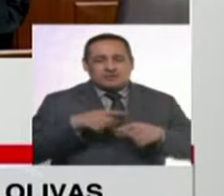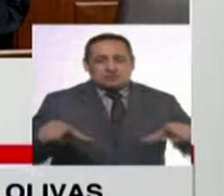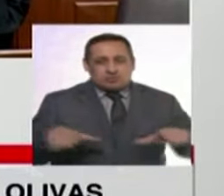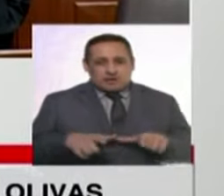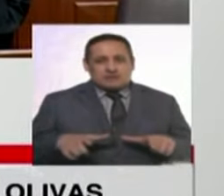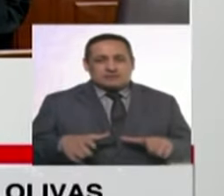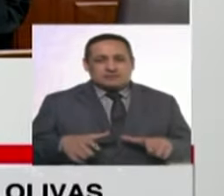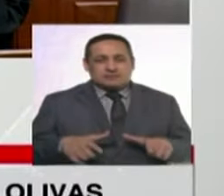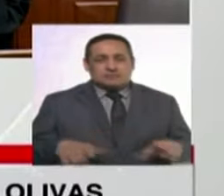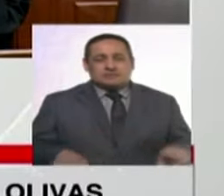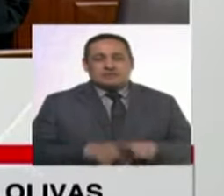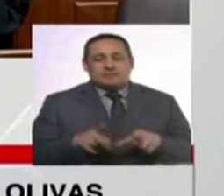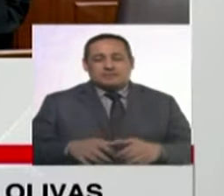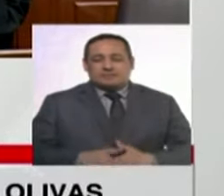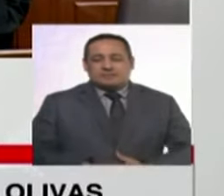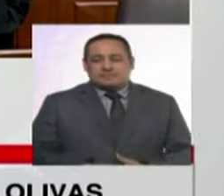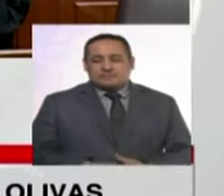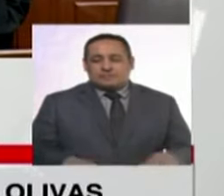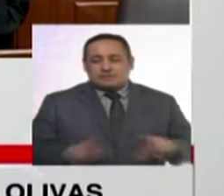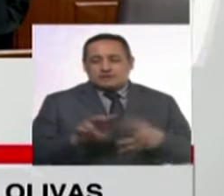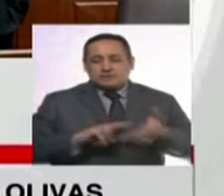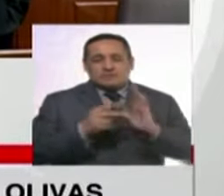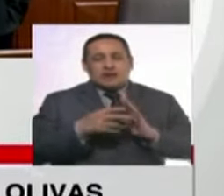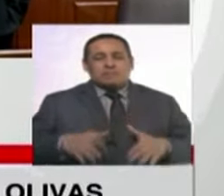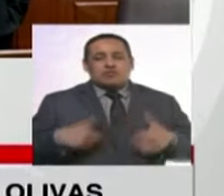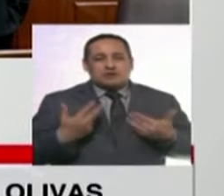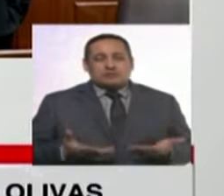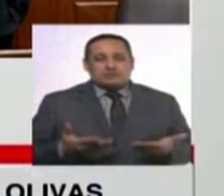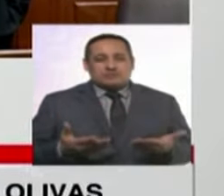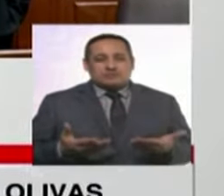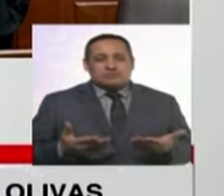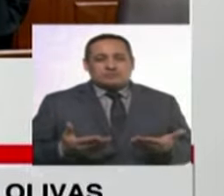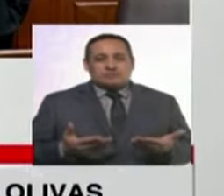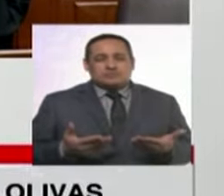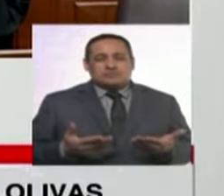institución de lo que han podido